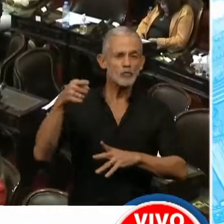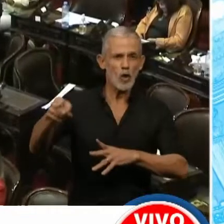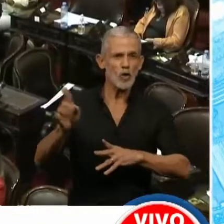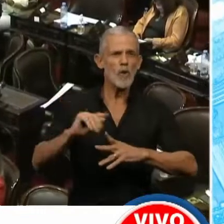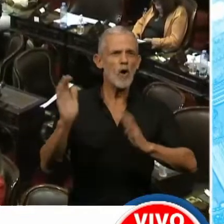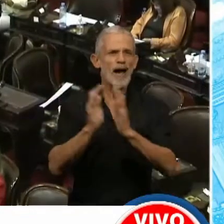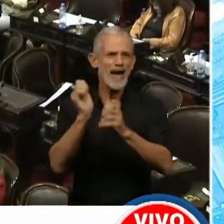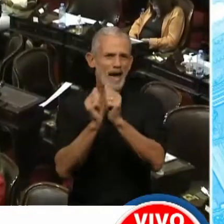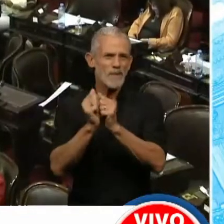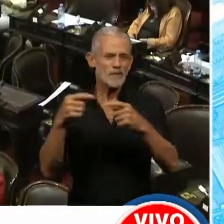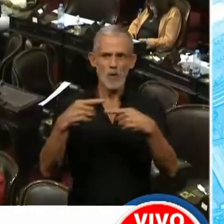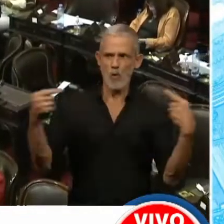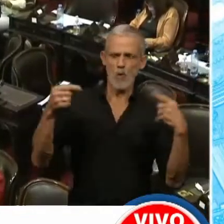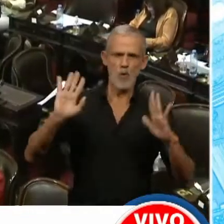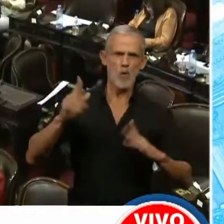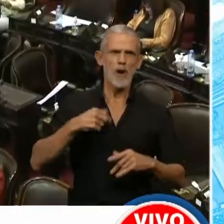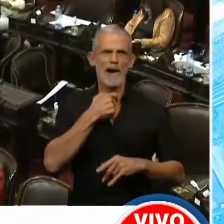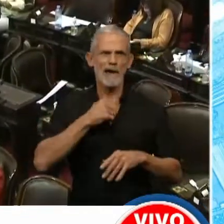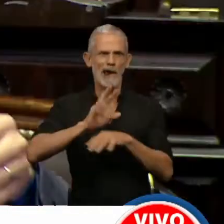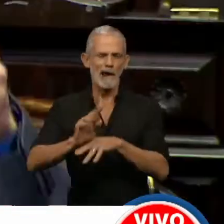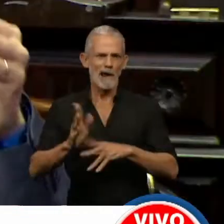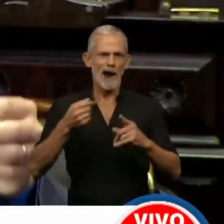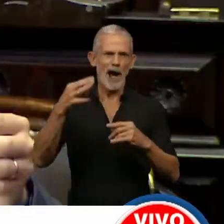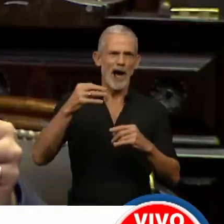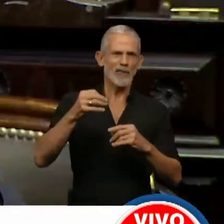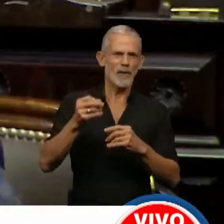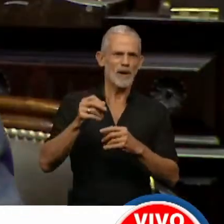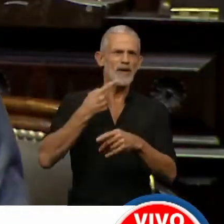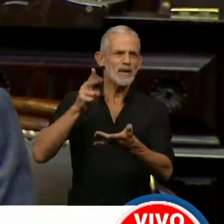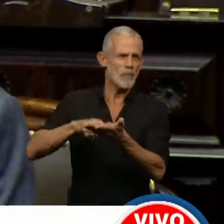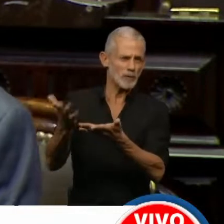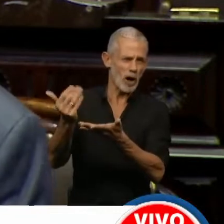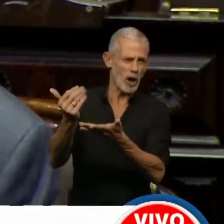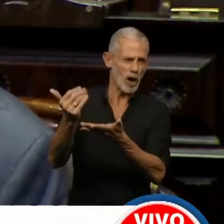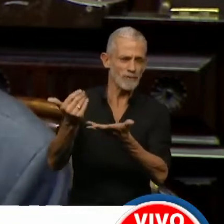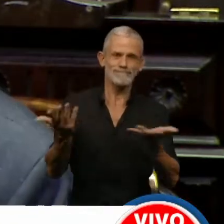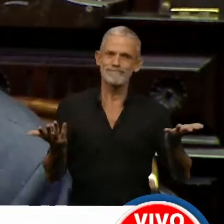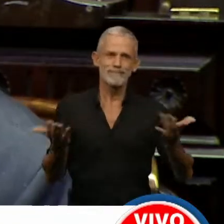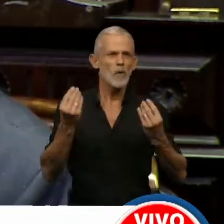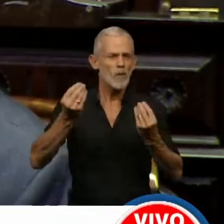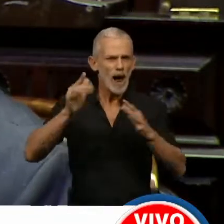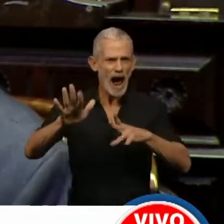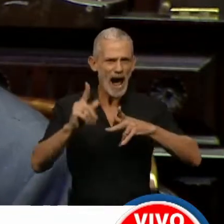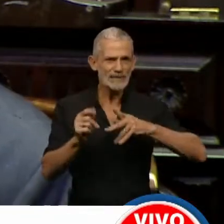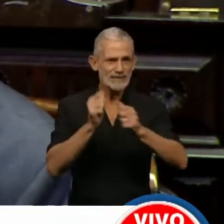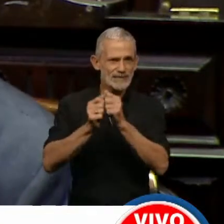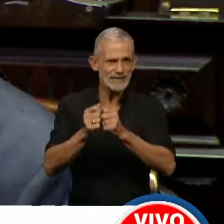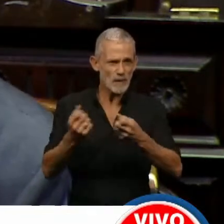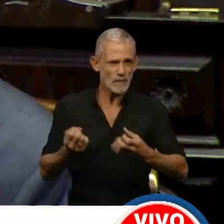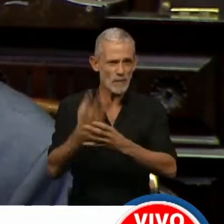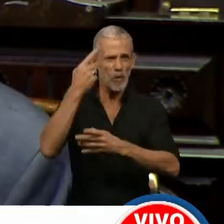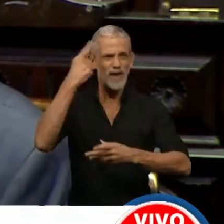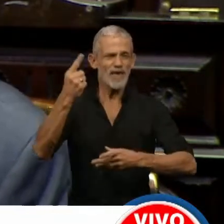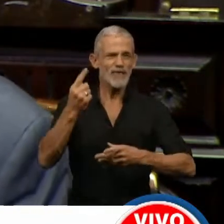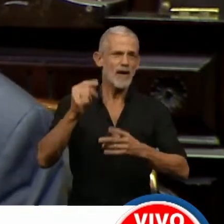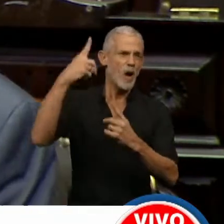pequeño empresario como un enemigo, que lo único que hay que hacer es esquilmarlo con impuestos. ¿Por qué forzamos que estos emprendedores se terminen